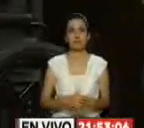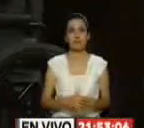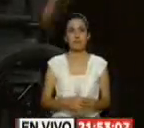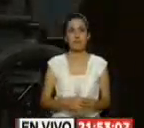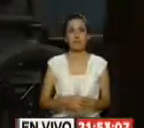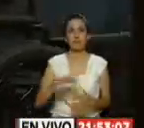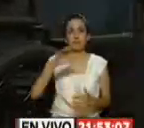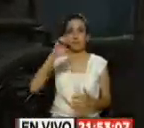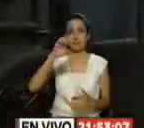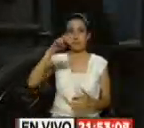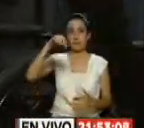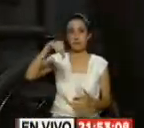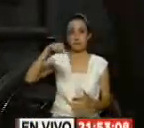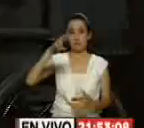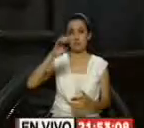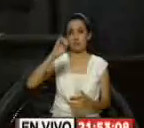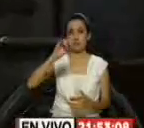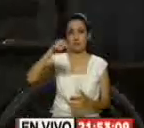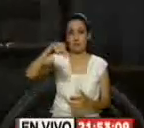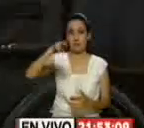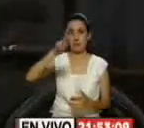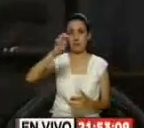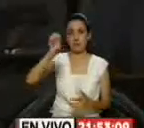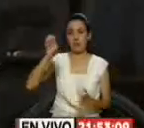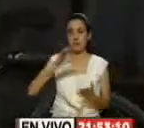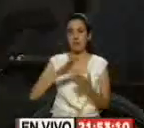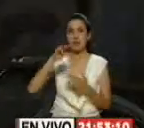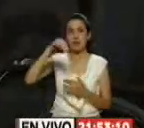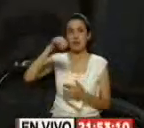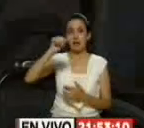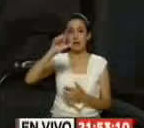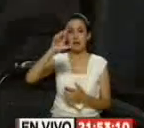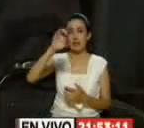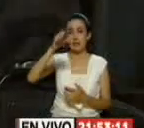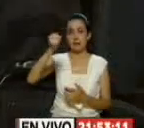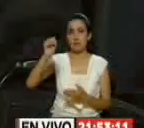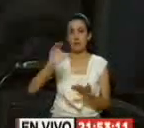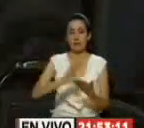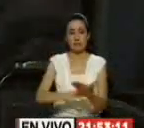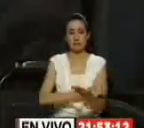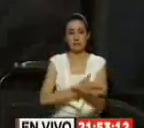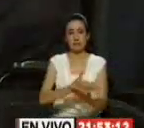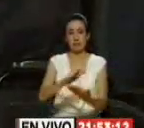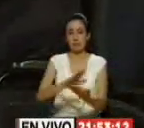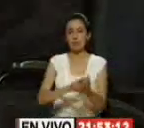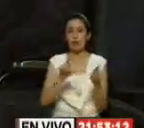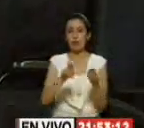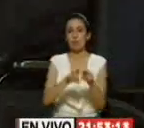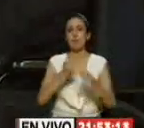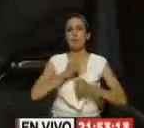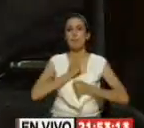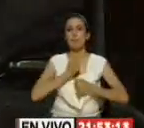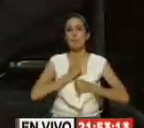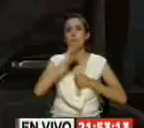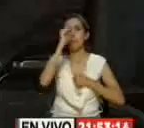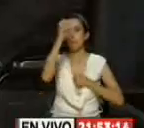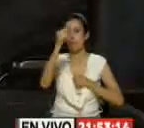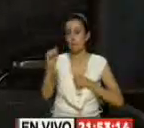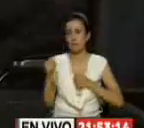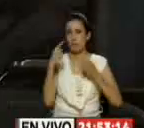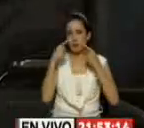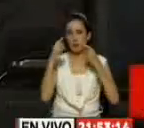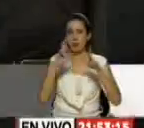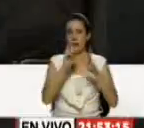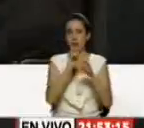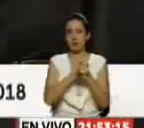Enrique Males es considerado uno de los músicos que más se ha dedicado a la investigación y búsqueda de sonidos autóctonos de la sierra ecuatoriana y que son